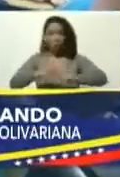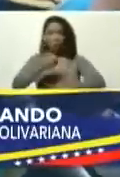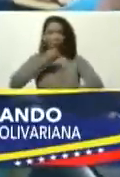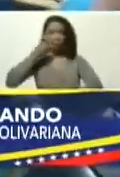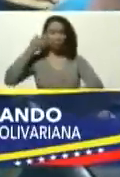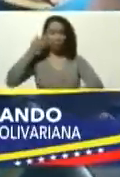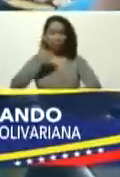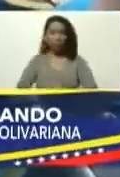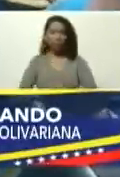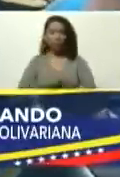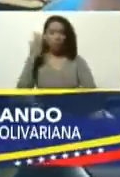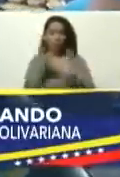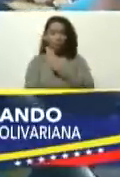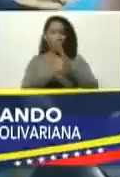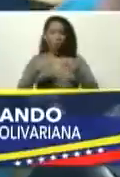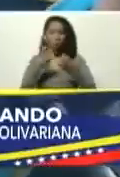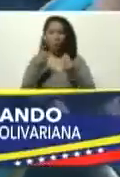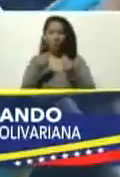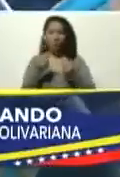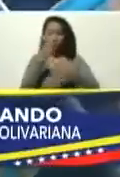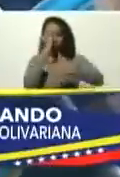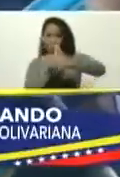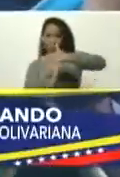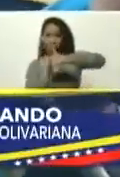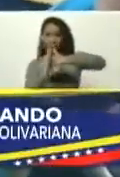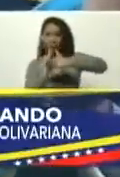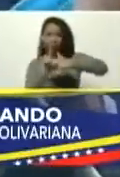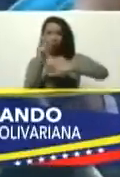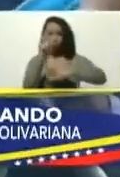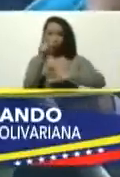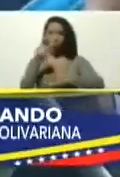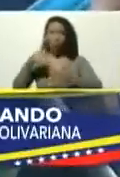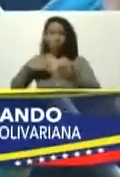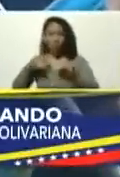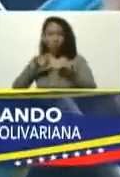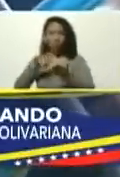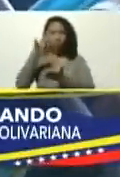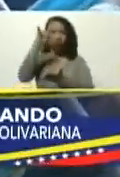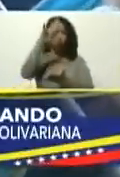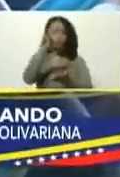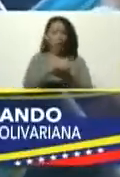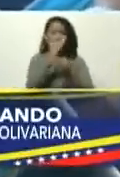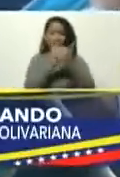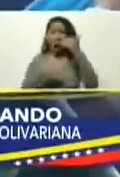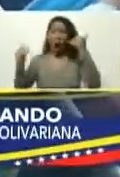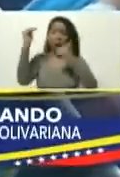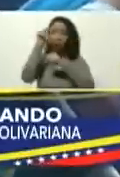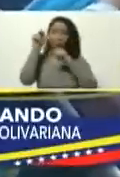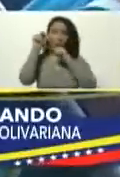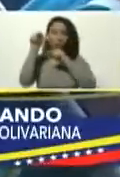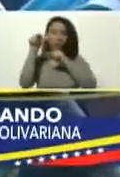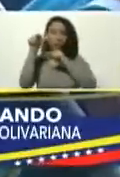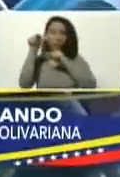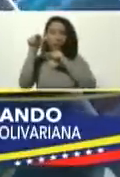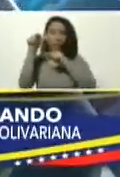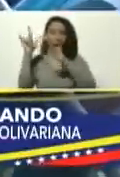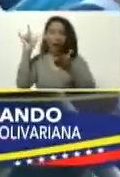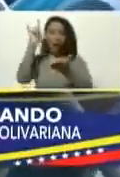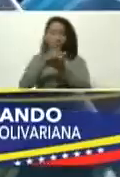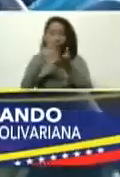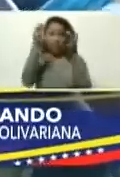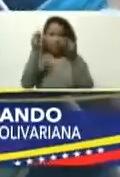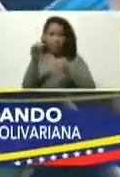sobre todo con mucha humildad. Vuela alto, hermano, como las águilas. En ti, la aviación está bien